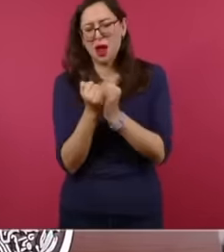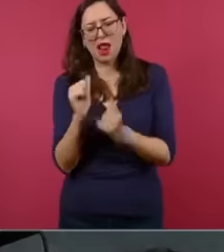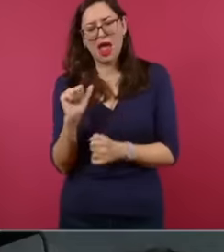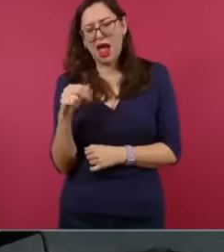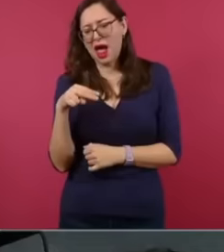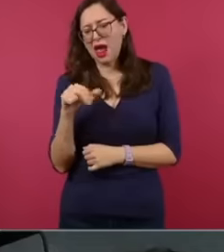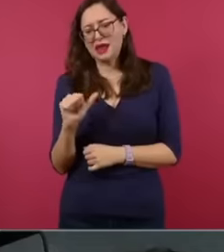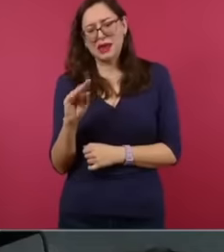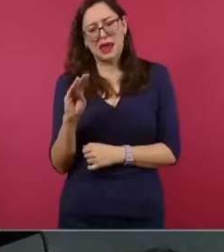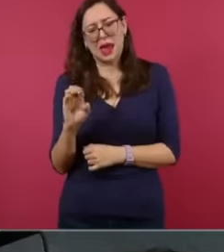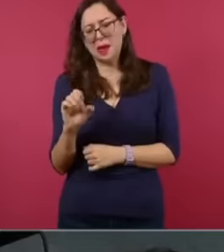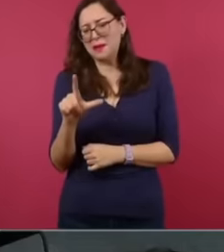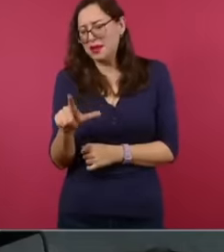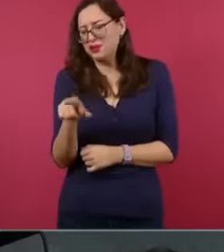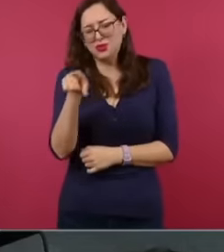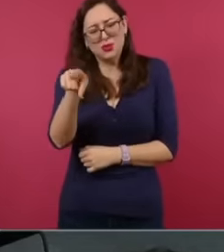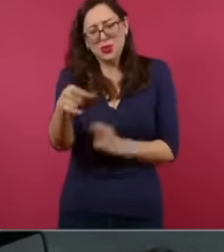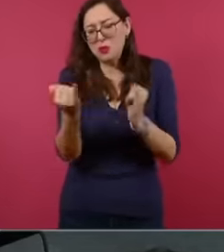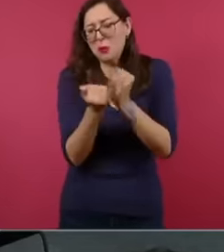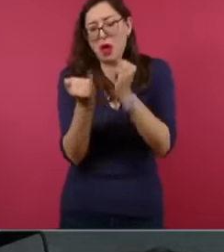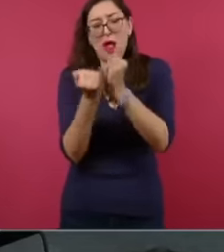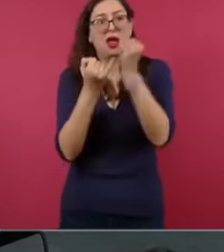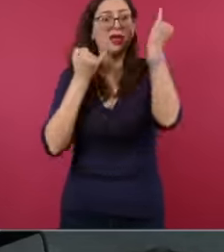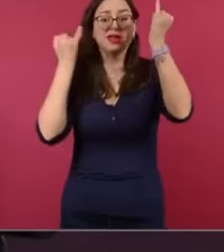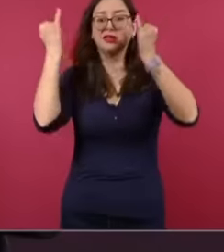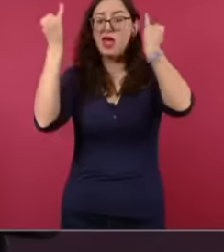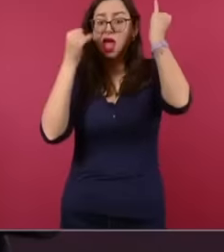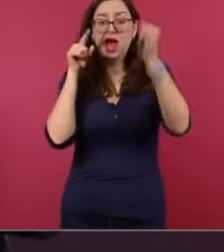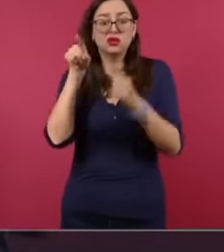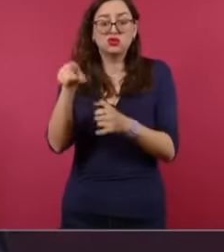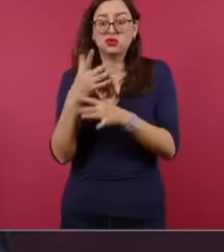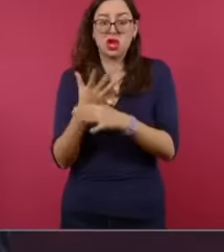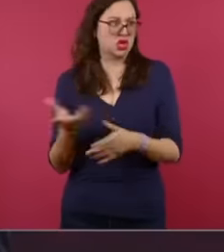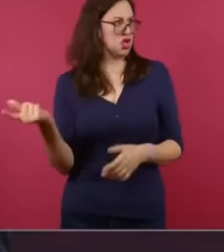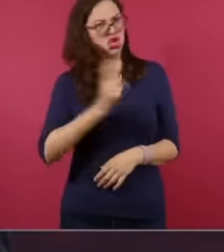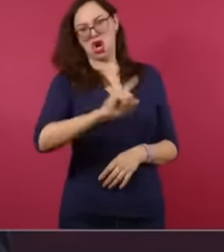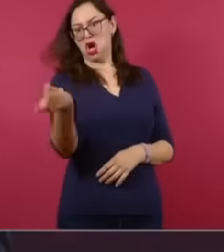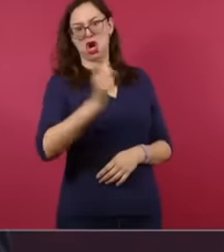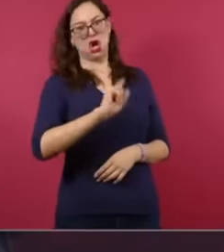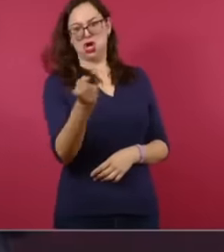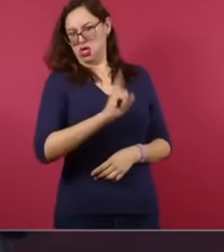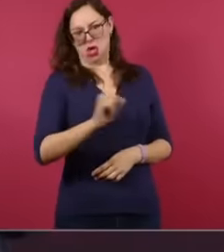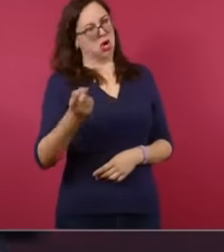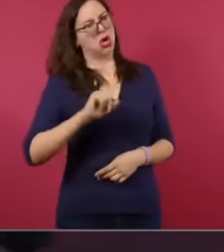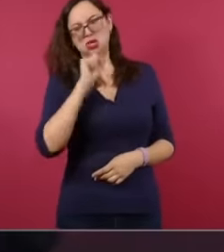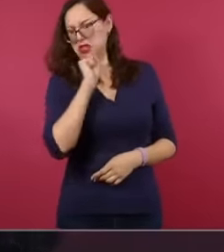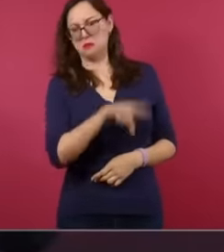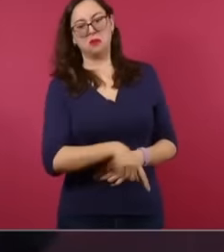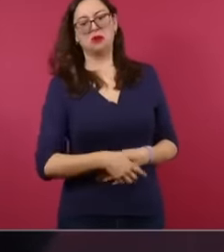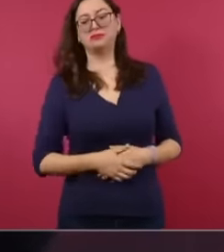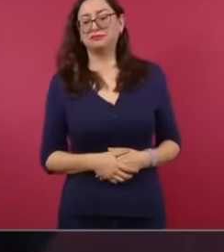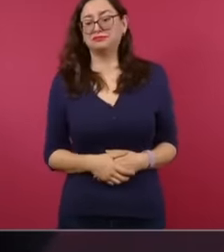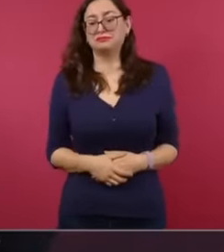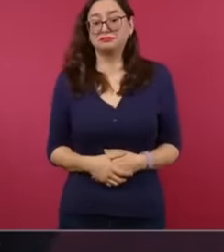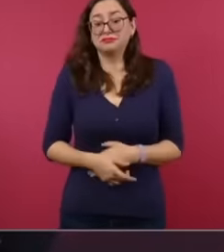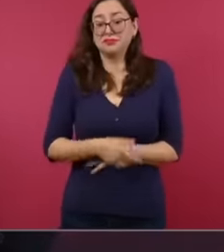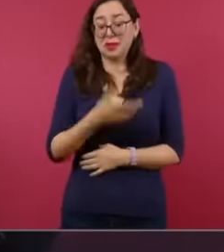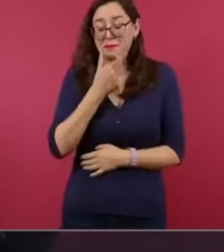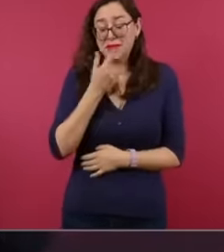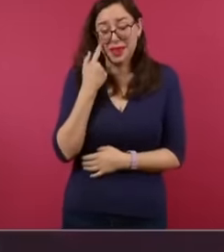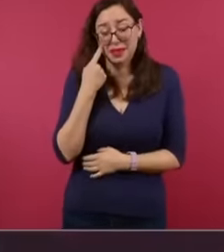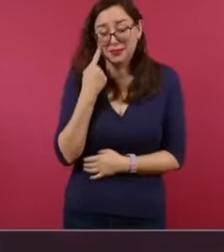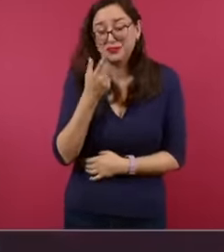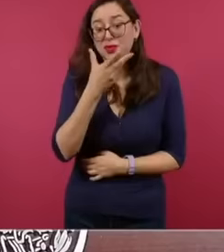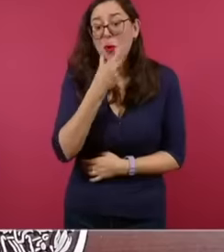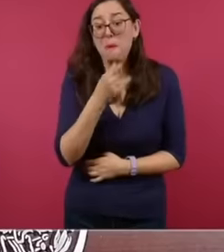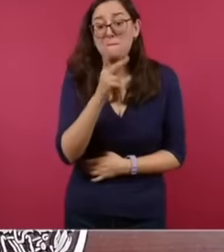usted no sí, tuvo sí, que ver. Ya estás como Anabel. O sea, porque. No, tampoco, yo presidente. No conozco al señor Padres.